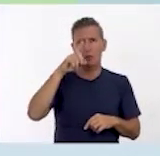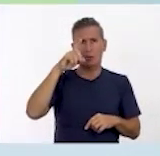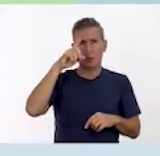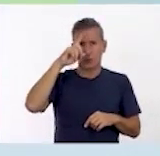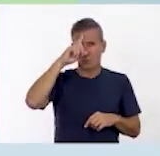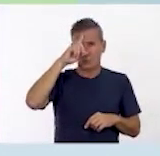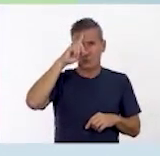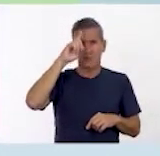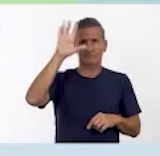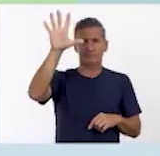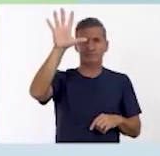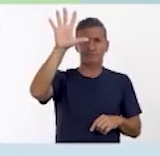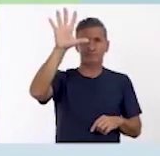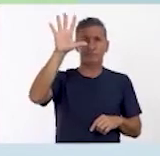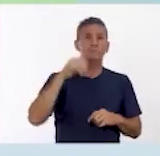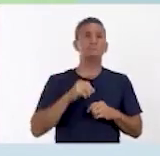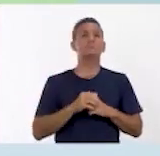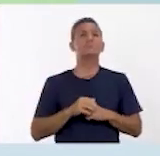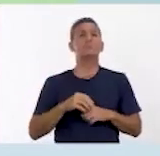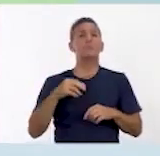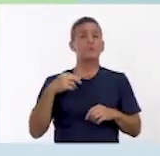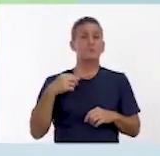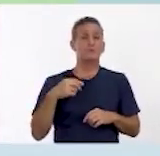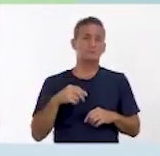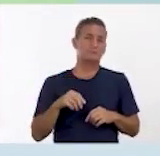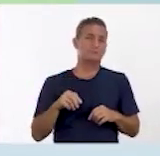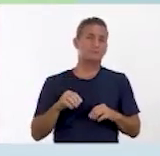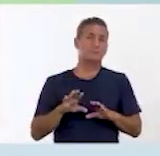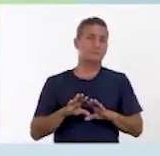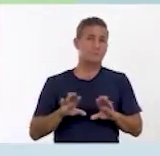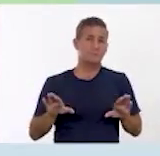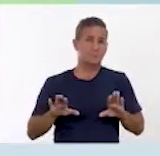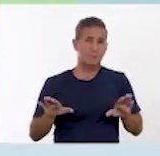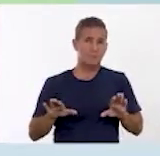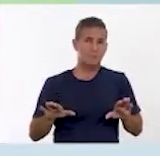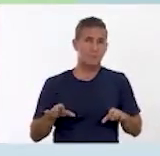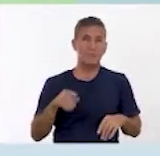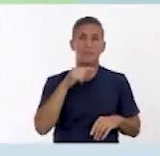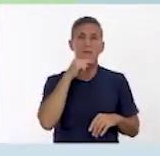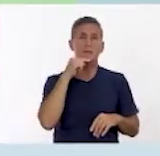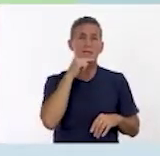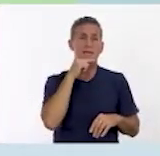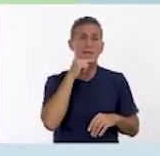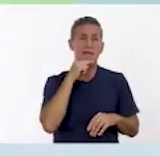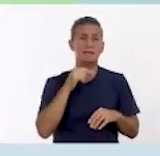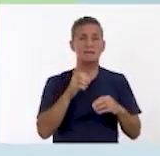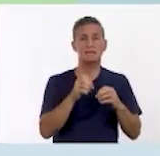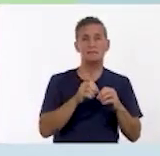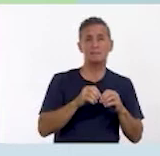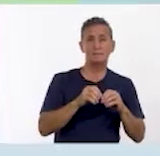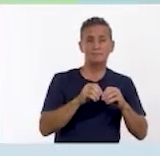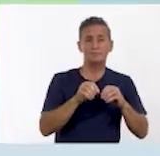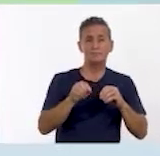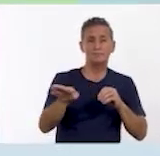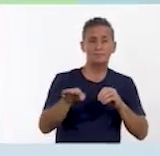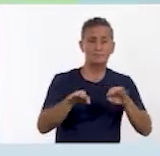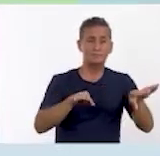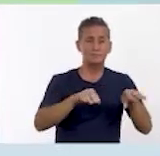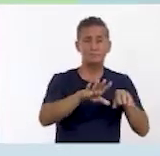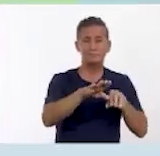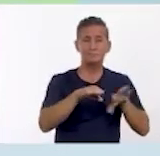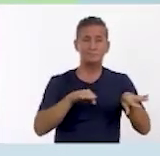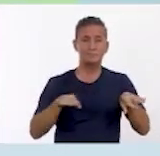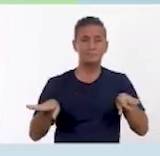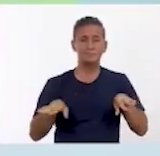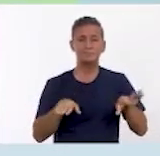empezó la desintegración, porque ya la madre, la URSS, estaba en la fase de